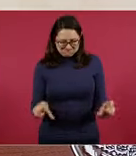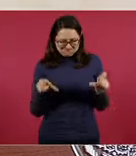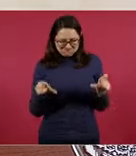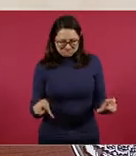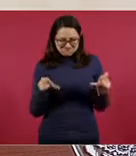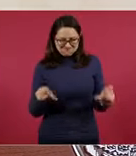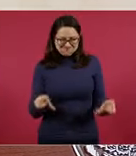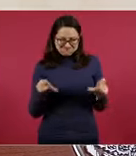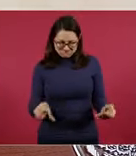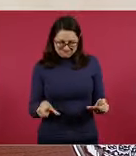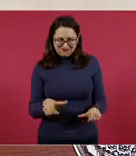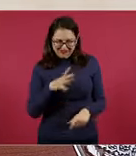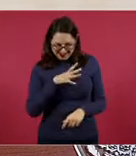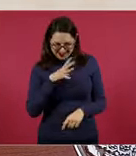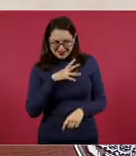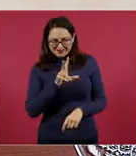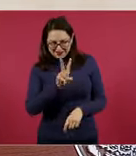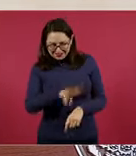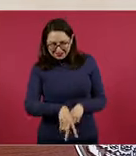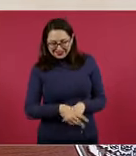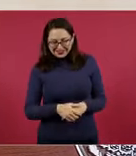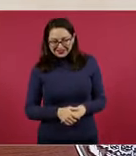de todos.